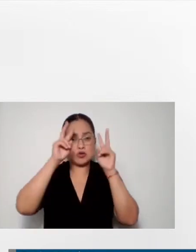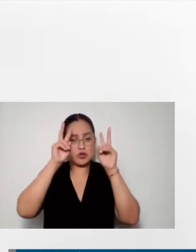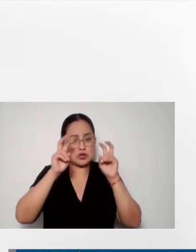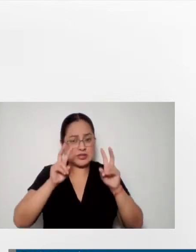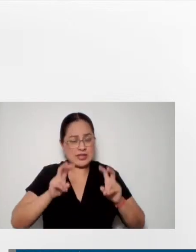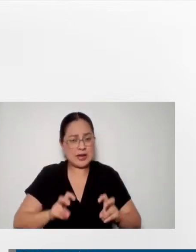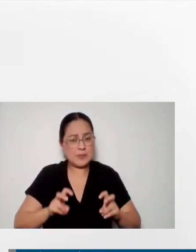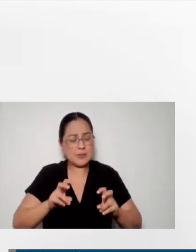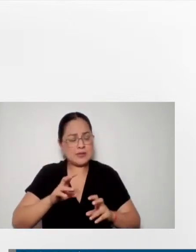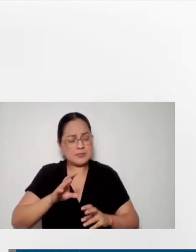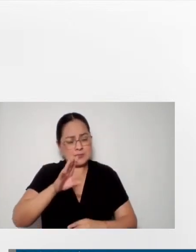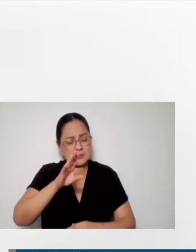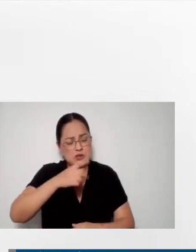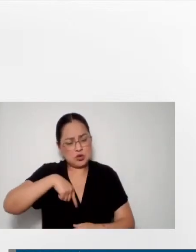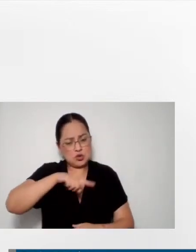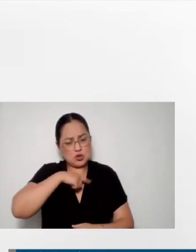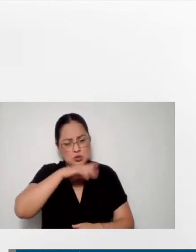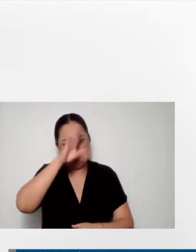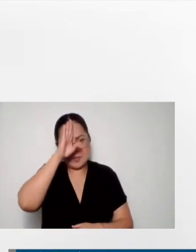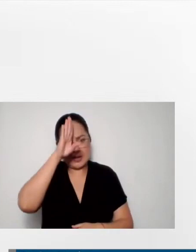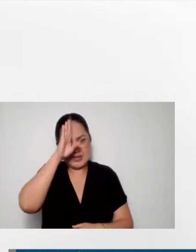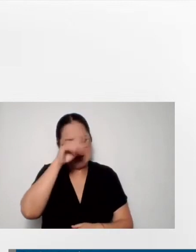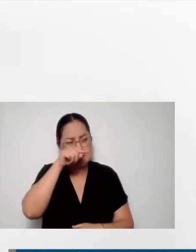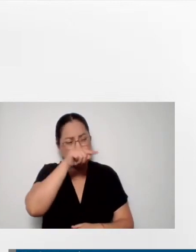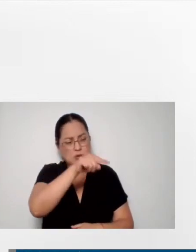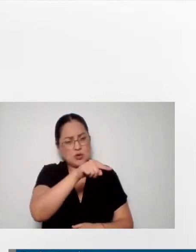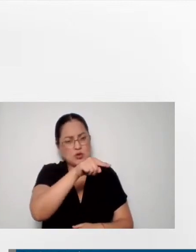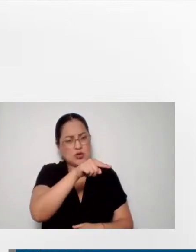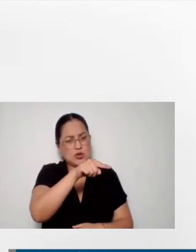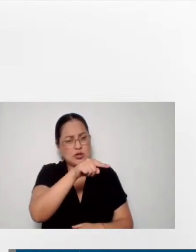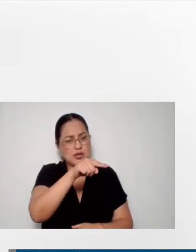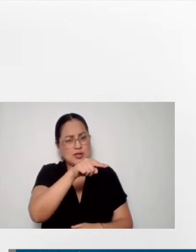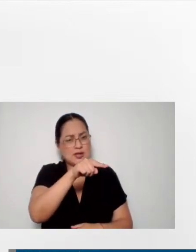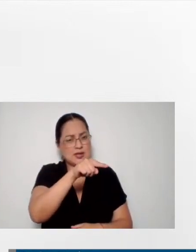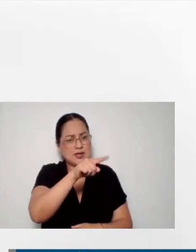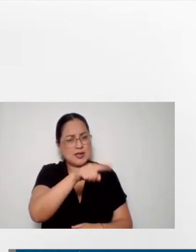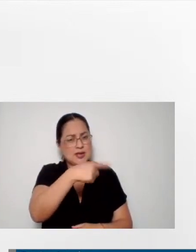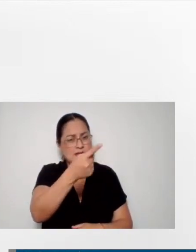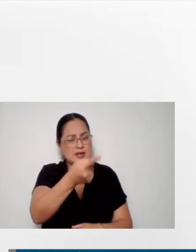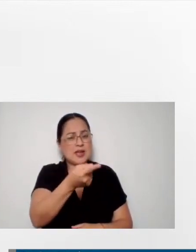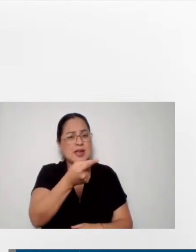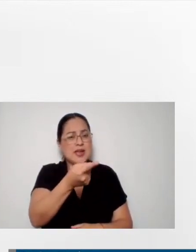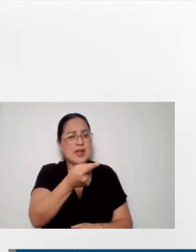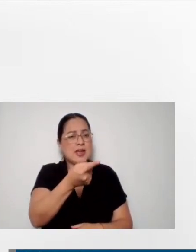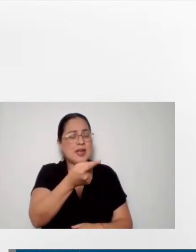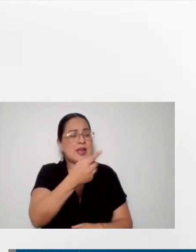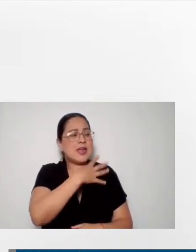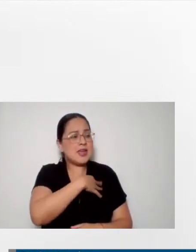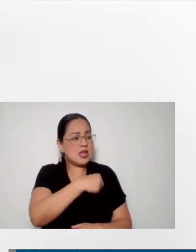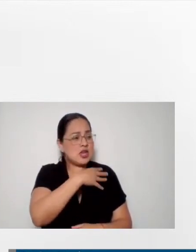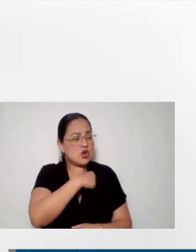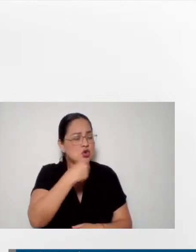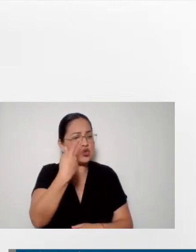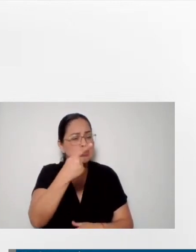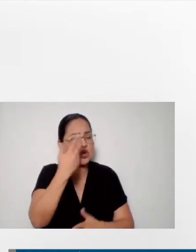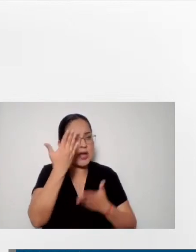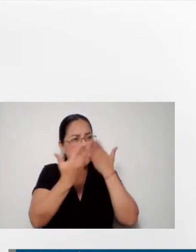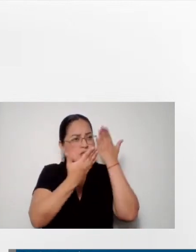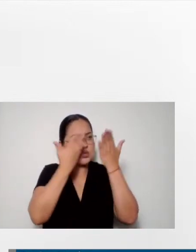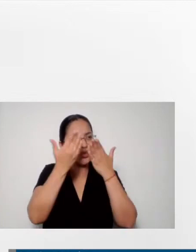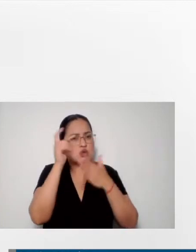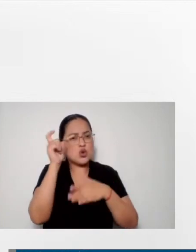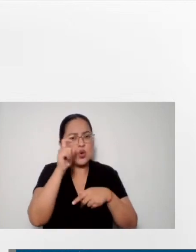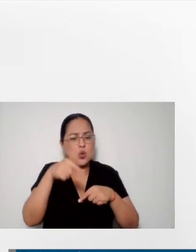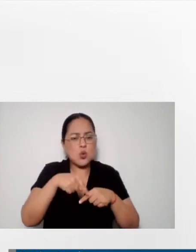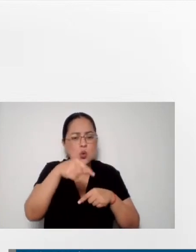pensando en los estudios de los descendientes. Si necesita todavía